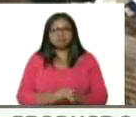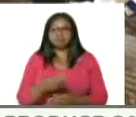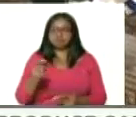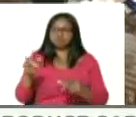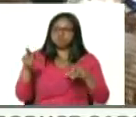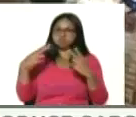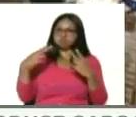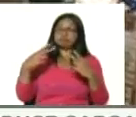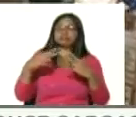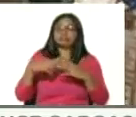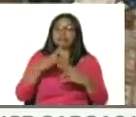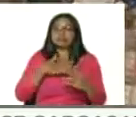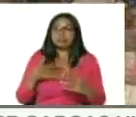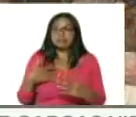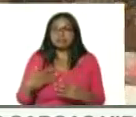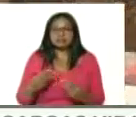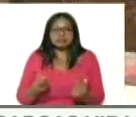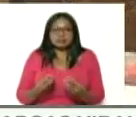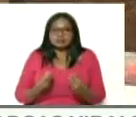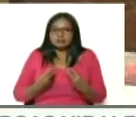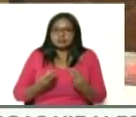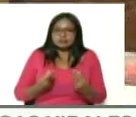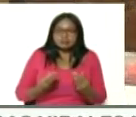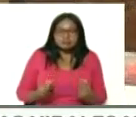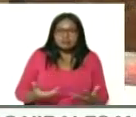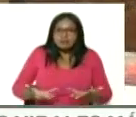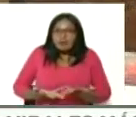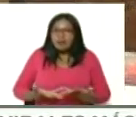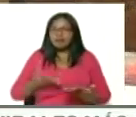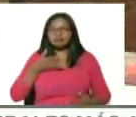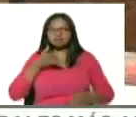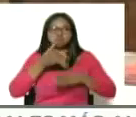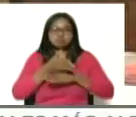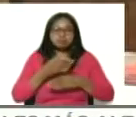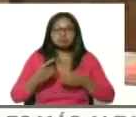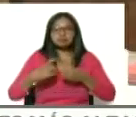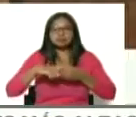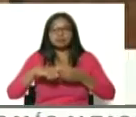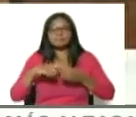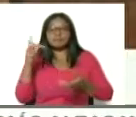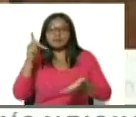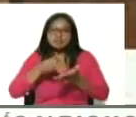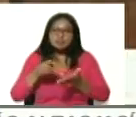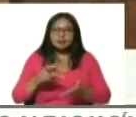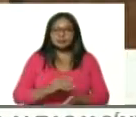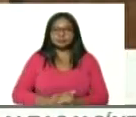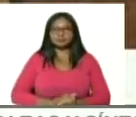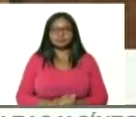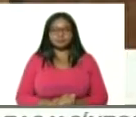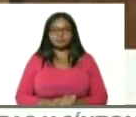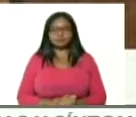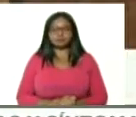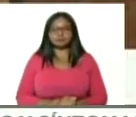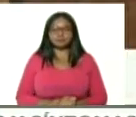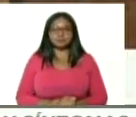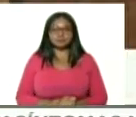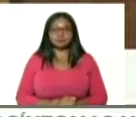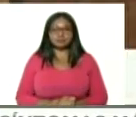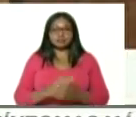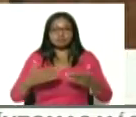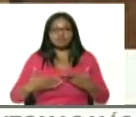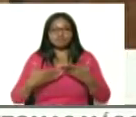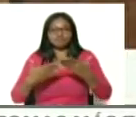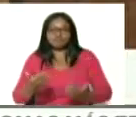expectativa, hay unas grandes ganas, grandes deseos de participar, de